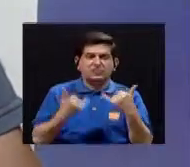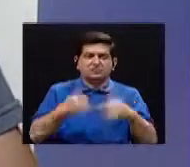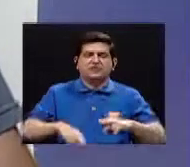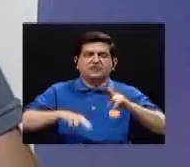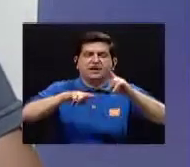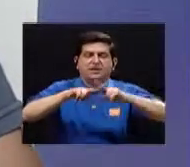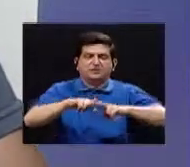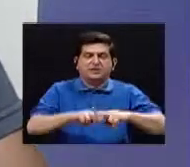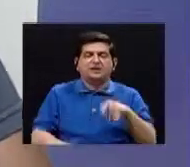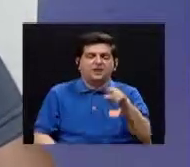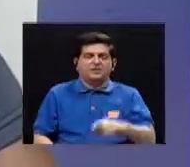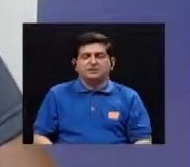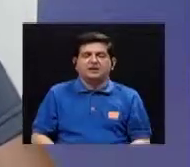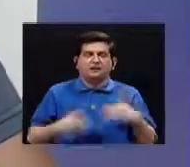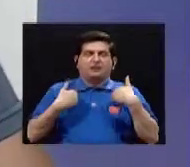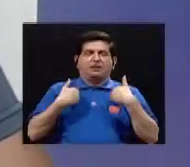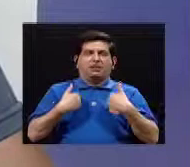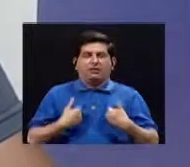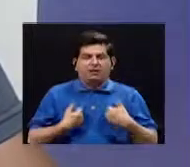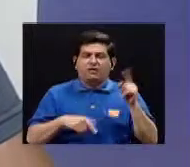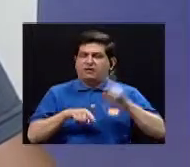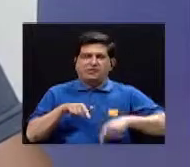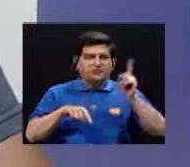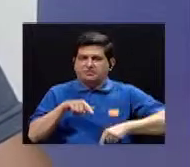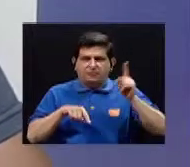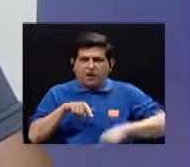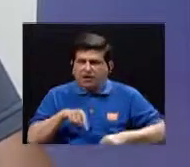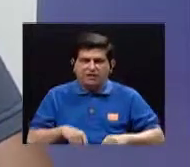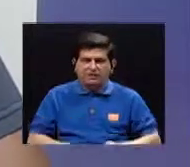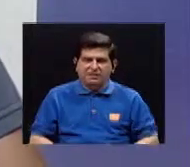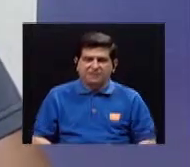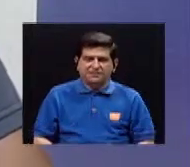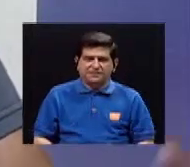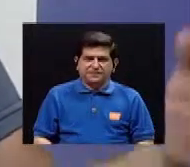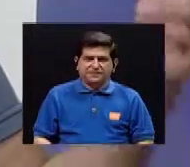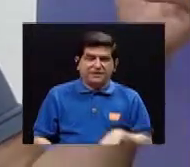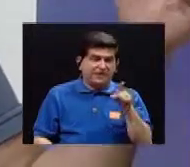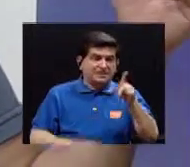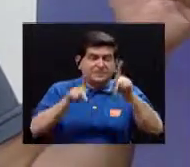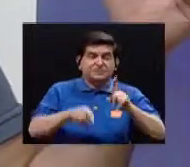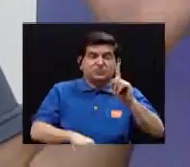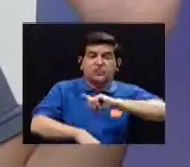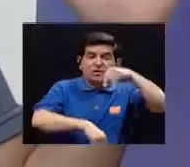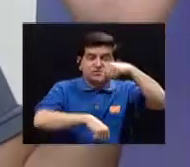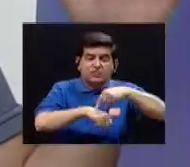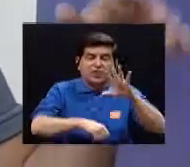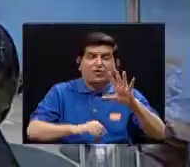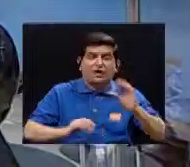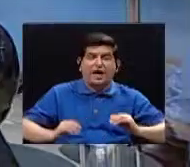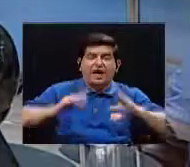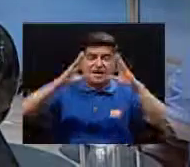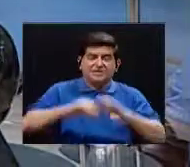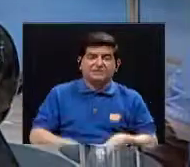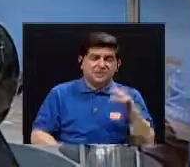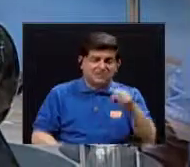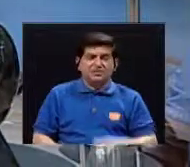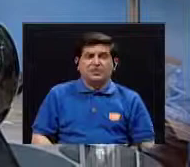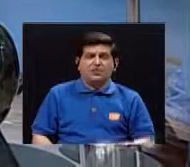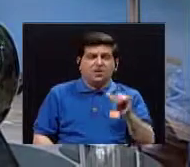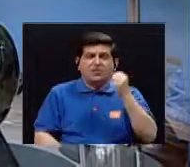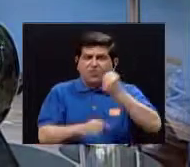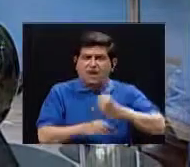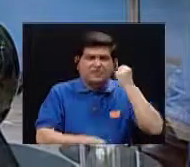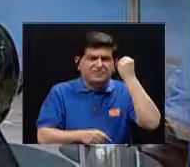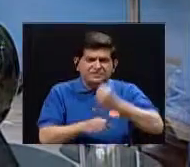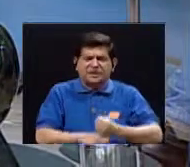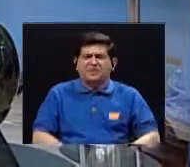y estaban sentados había costado ya dejó ya no se puede más y éstos decían una hora la 5 la mañana después